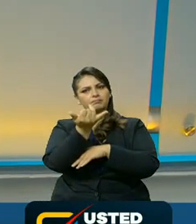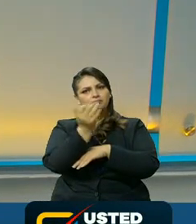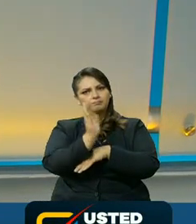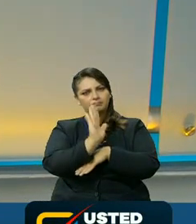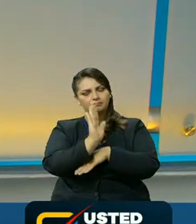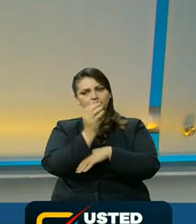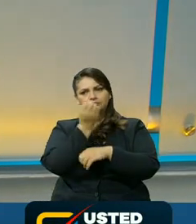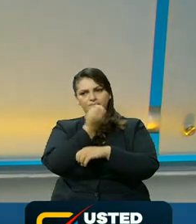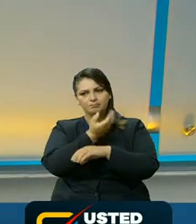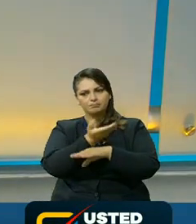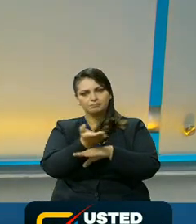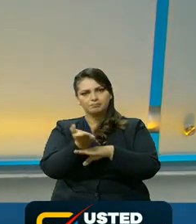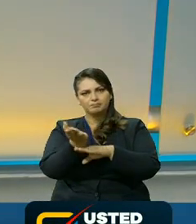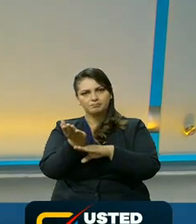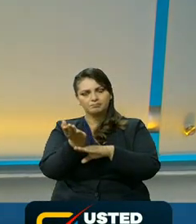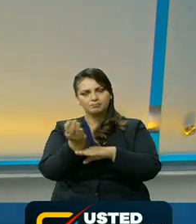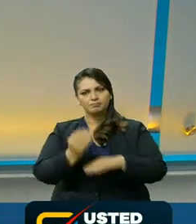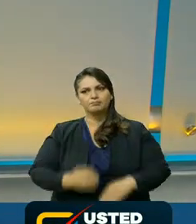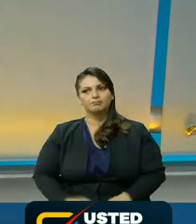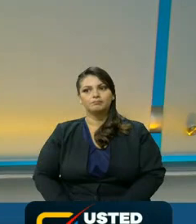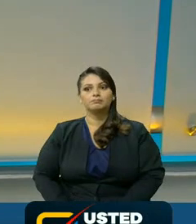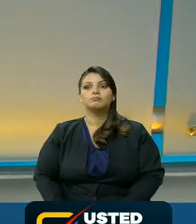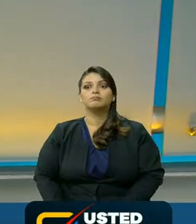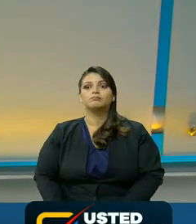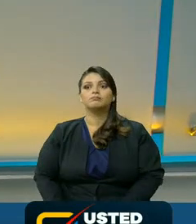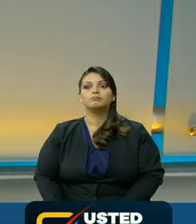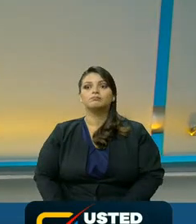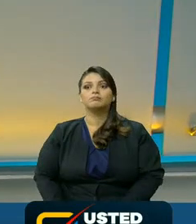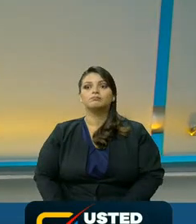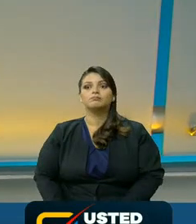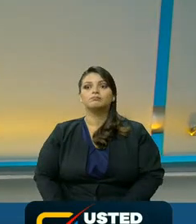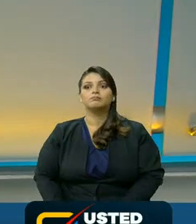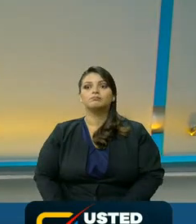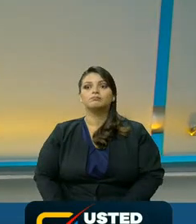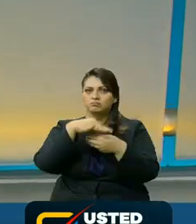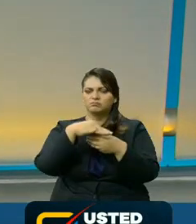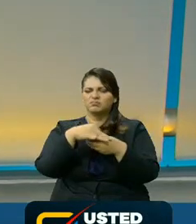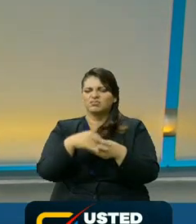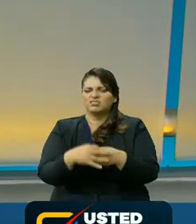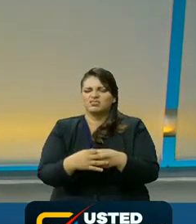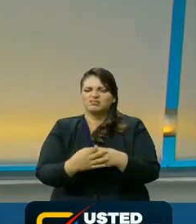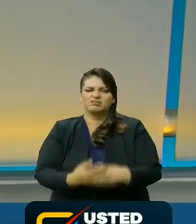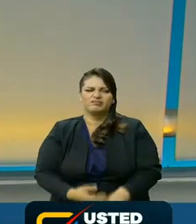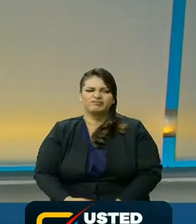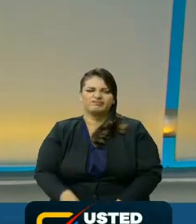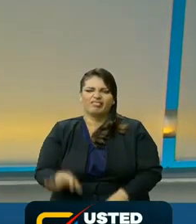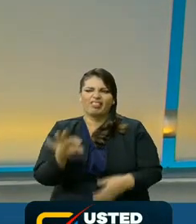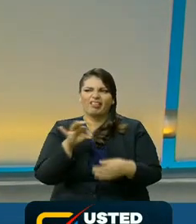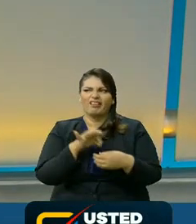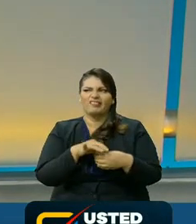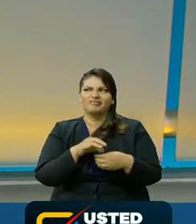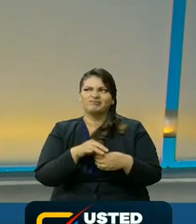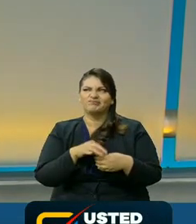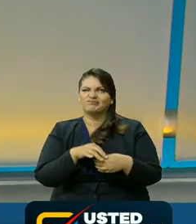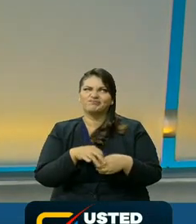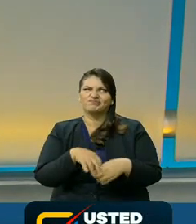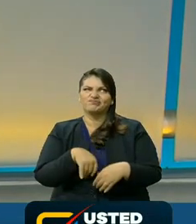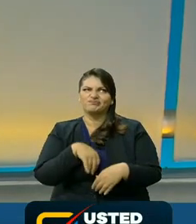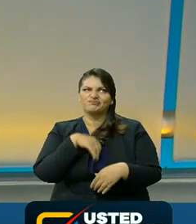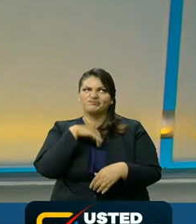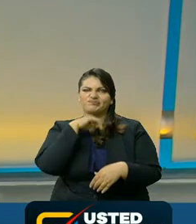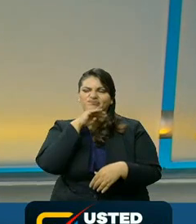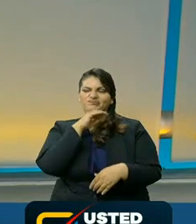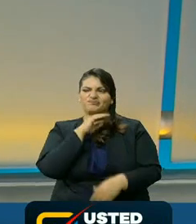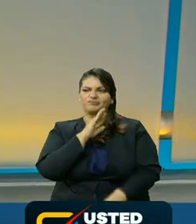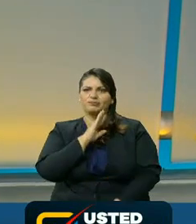rescatar es el hecho de que el sufragio no es un acto simple que no valga la pena. Definitivamente uno de